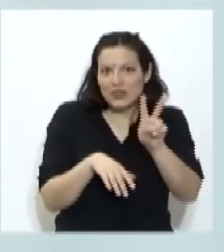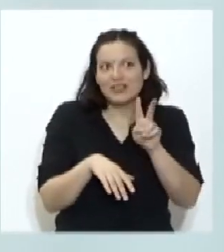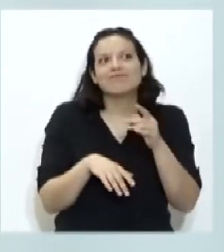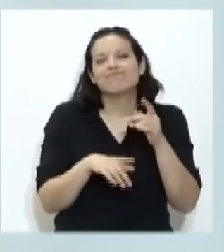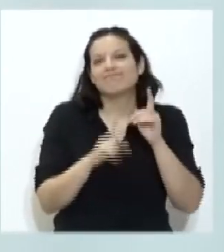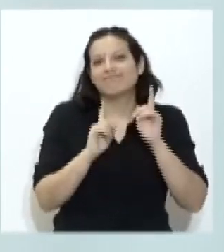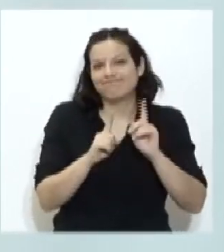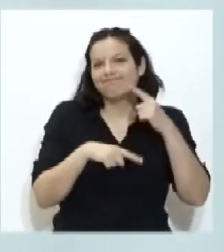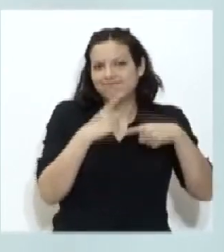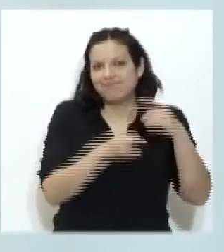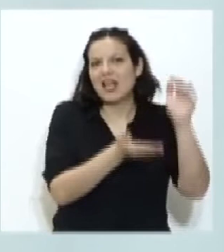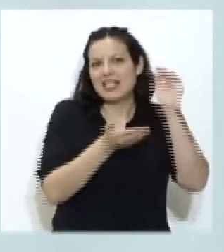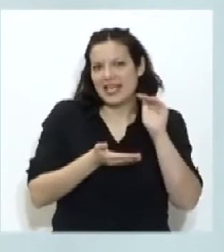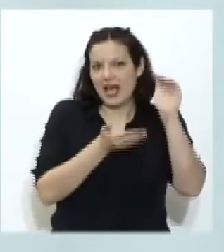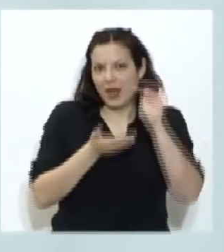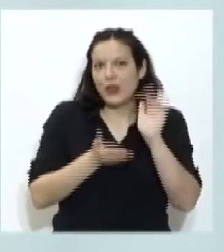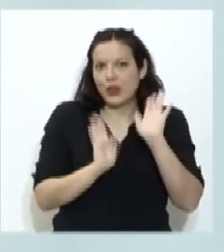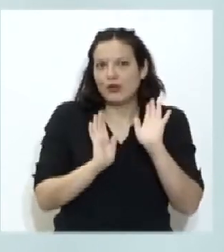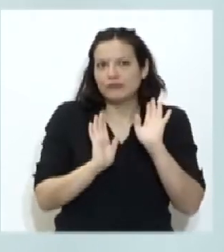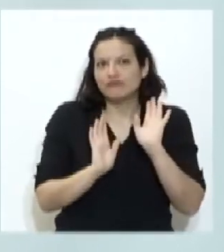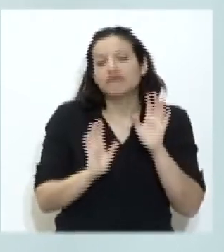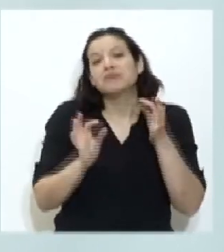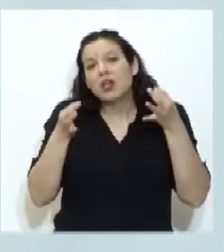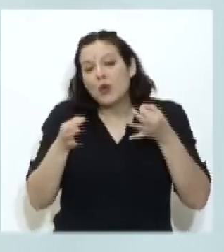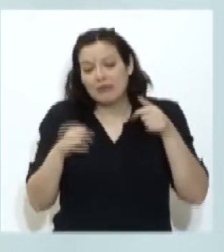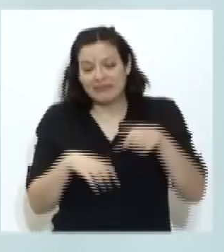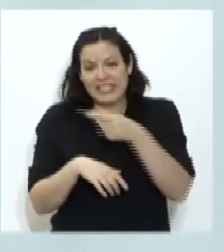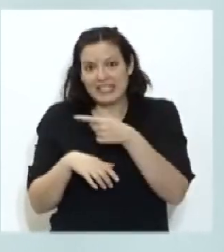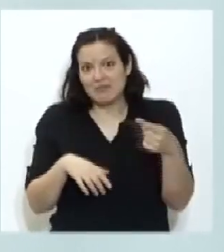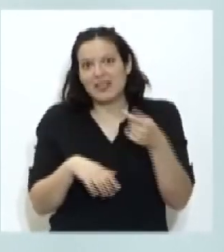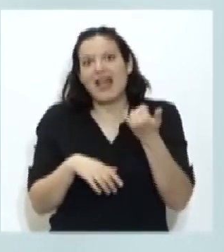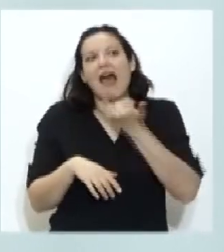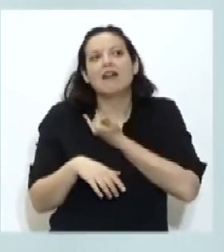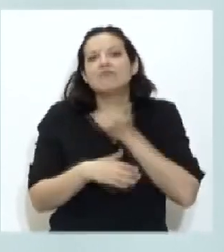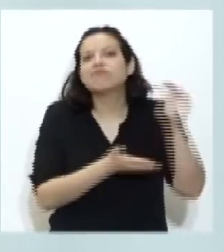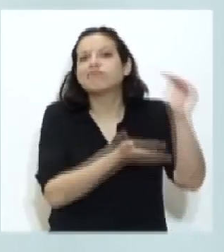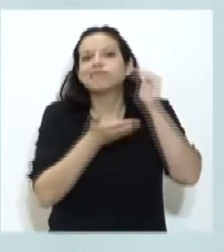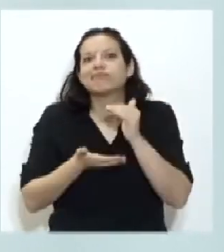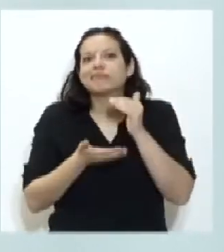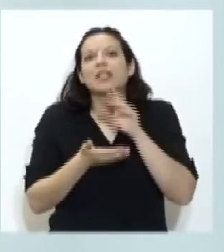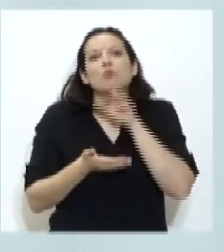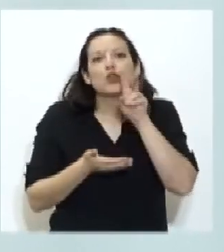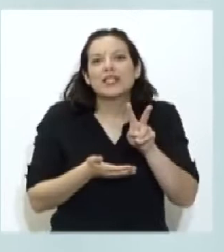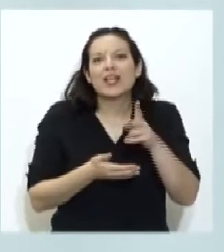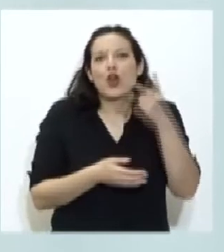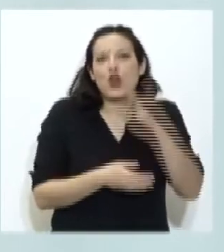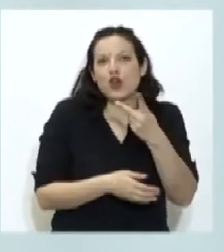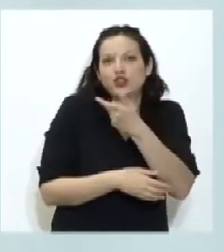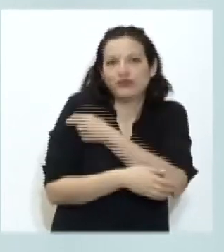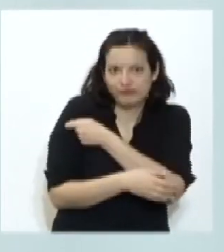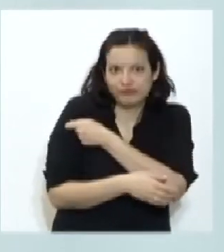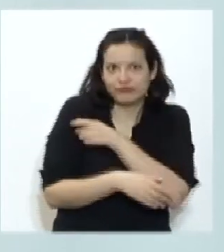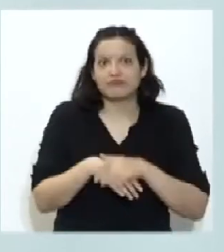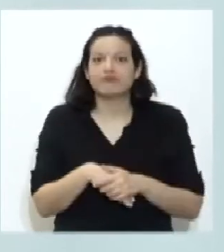vamos a tener novedades de llegada de vacunas de sputnik del componente 2 así que en simultáneo en paralelo vamos a ir